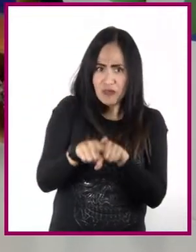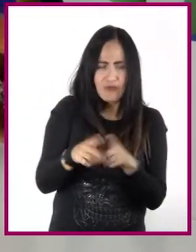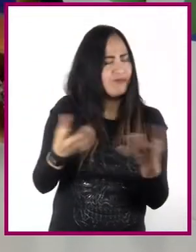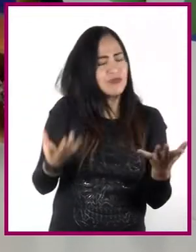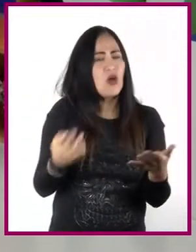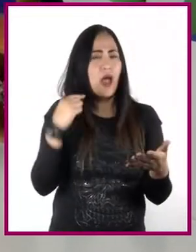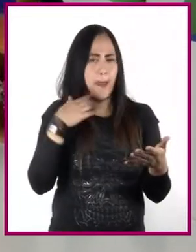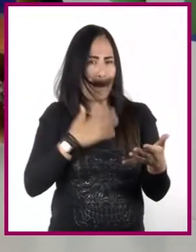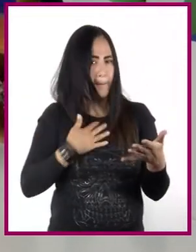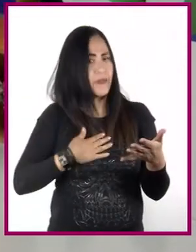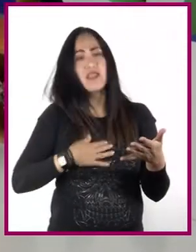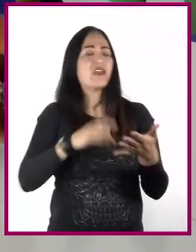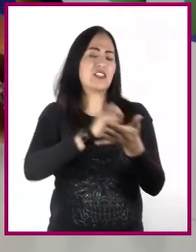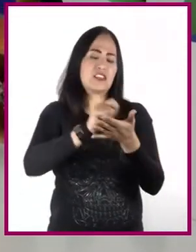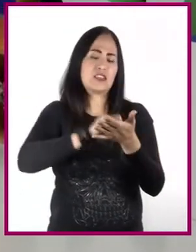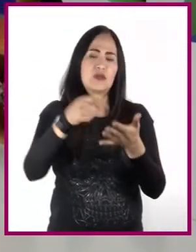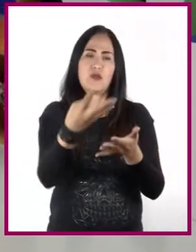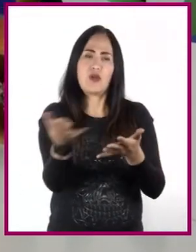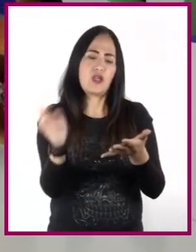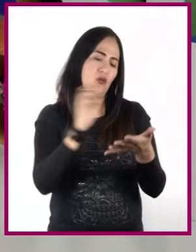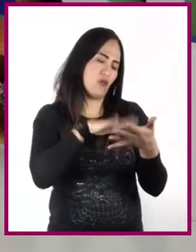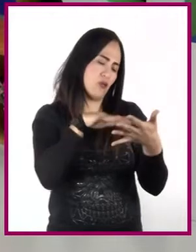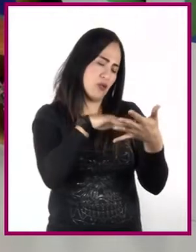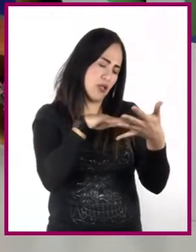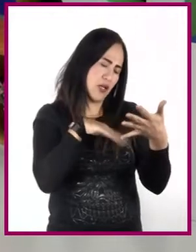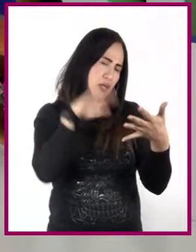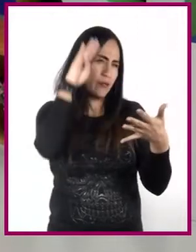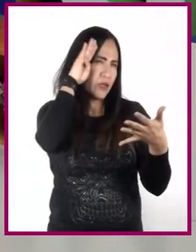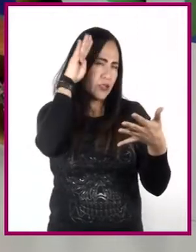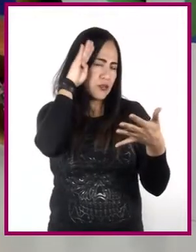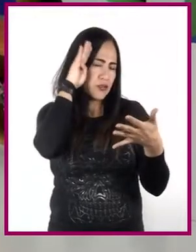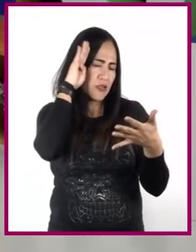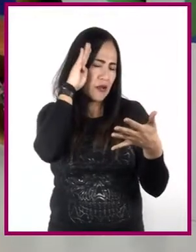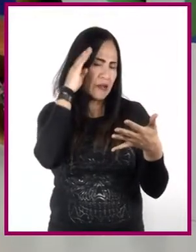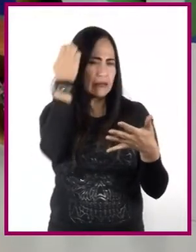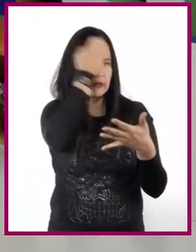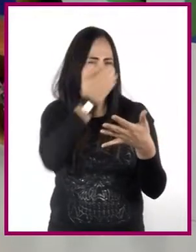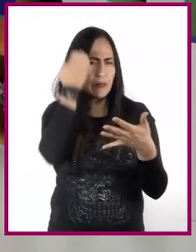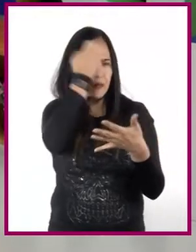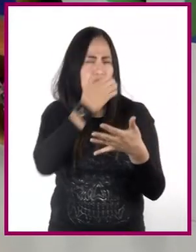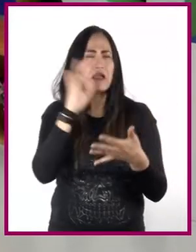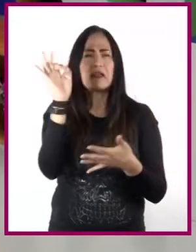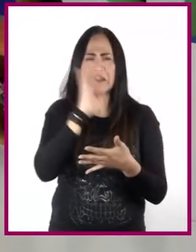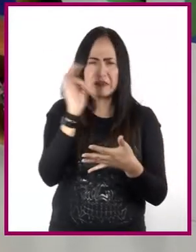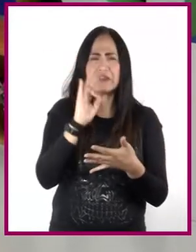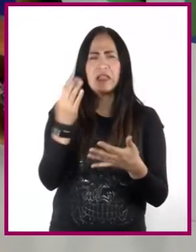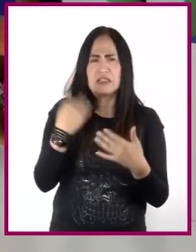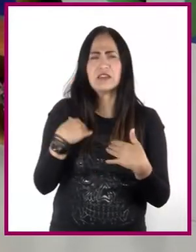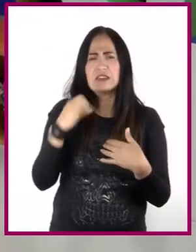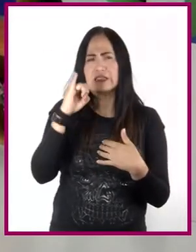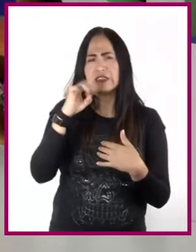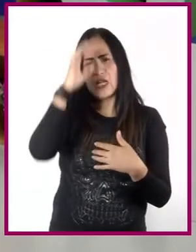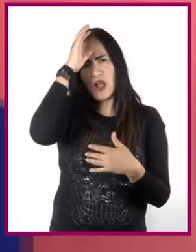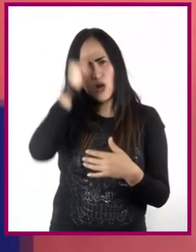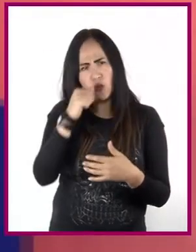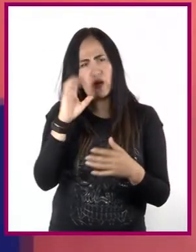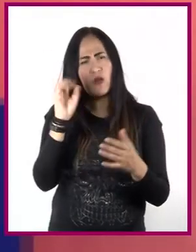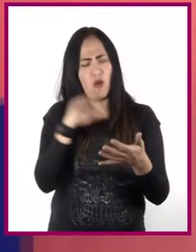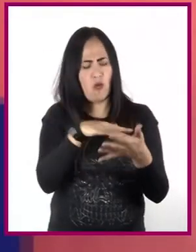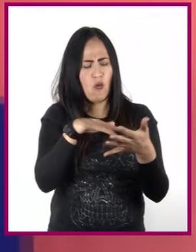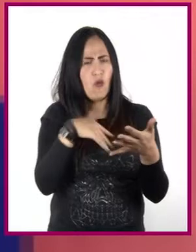analizan mi texto y puede ser que se pongan de mi lado o al menos comprendan mis argumentos. Maestra